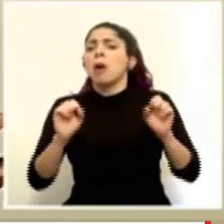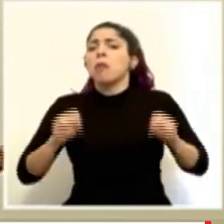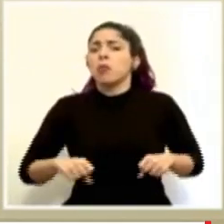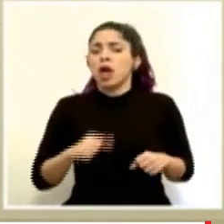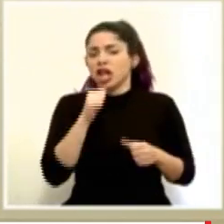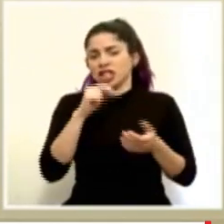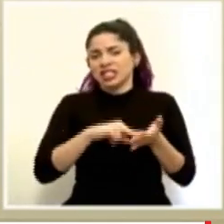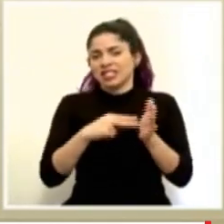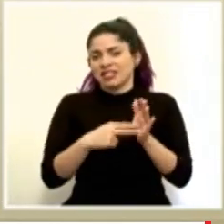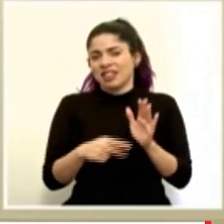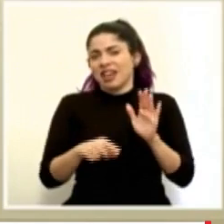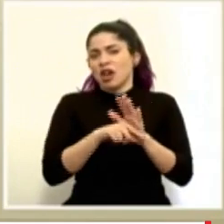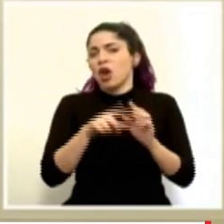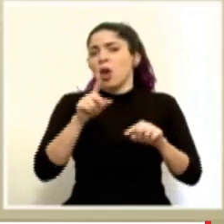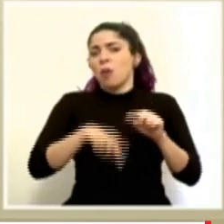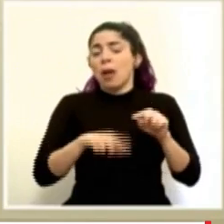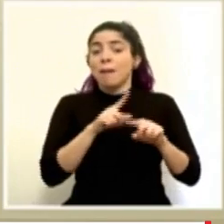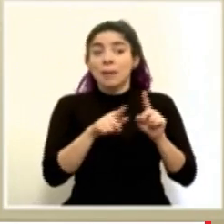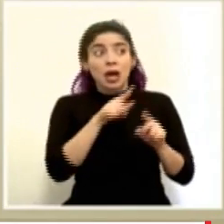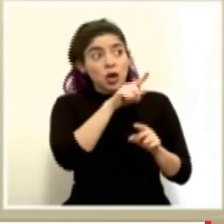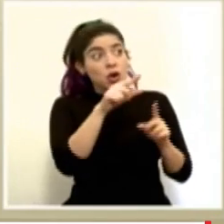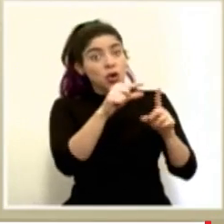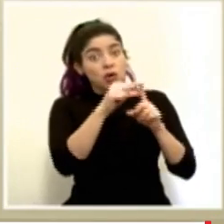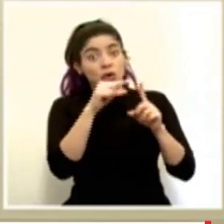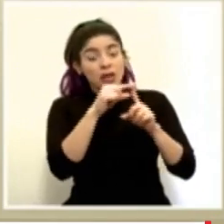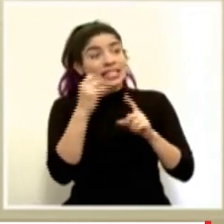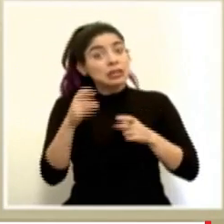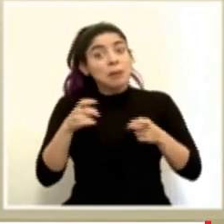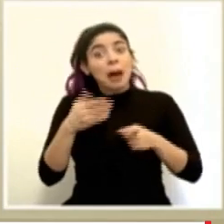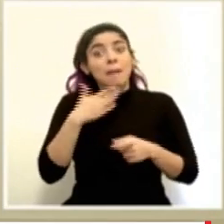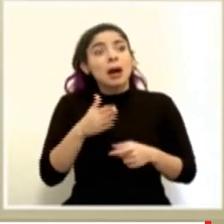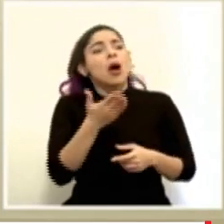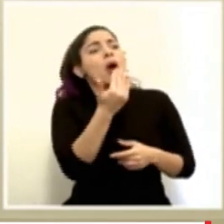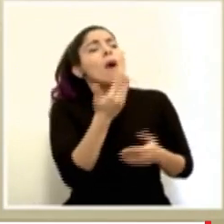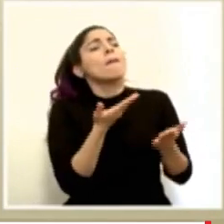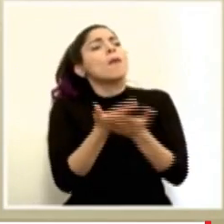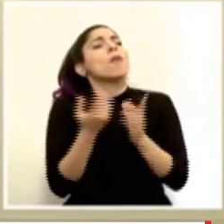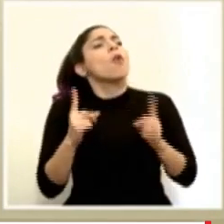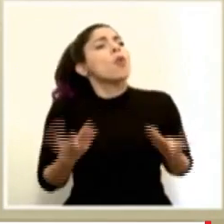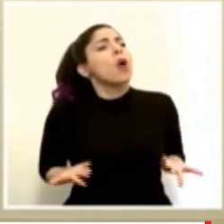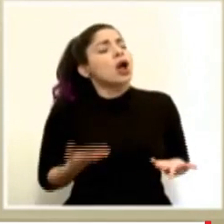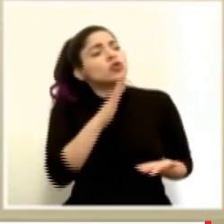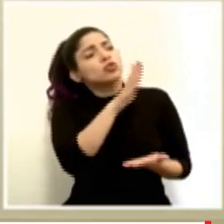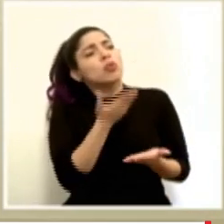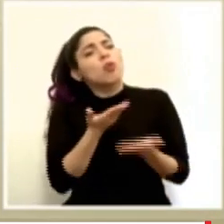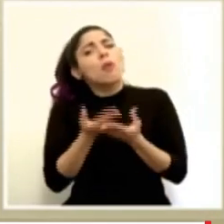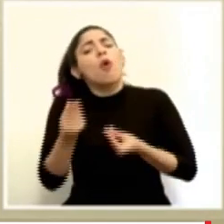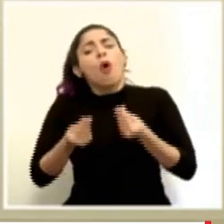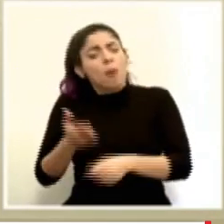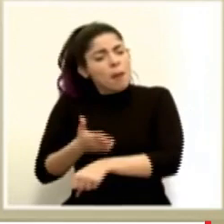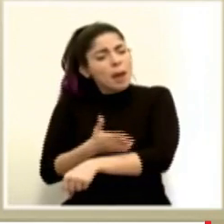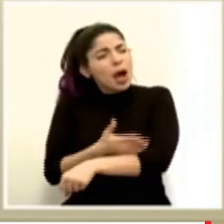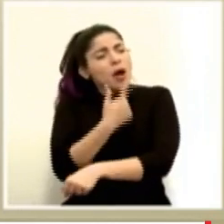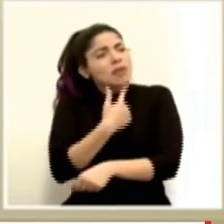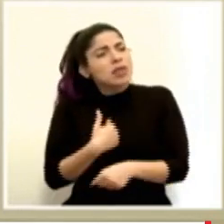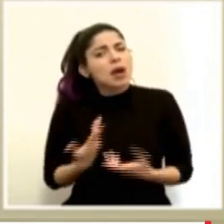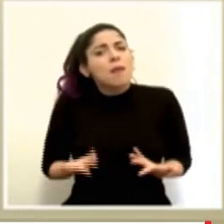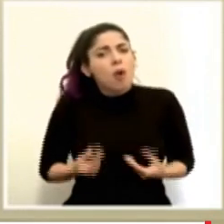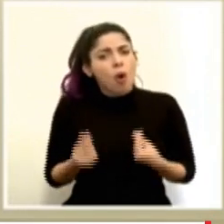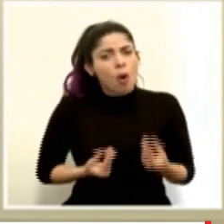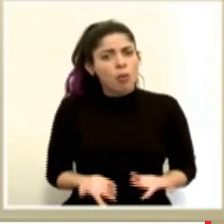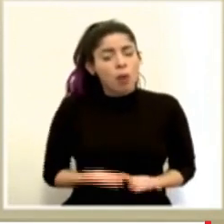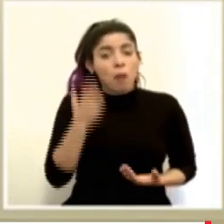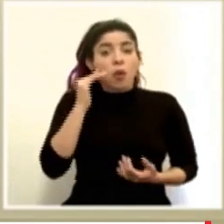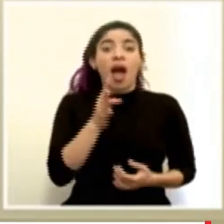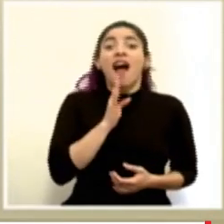se pueden hacer, pero en la medida que esos manejos, si el manejo está mal, ¿qué proponen? ¿Qué es lo que están proponiendo que se puede mejorar específicamente?